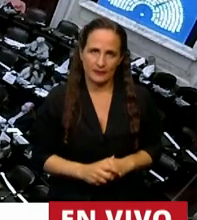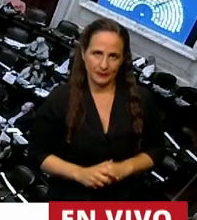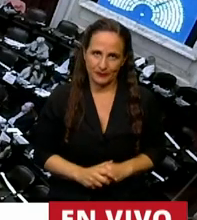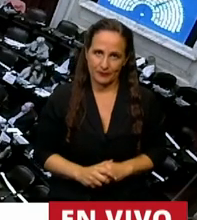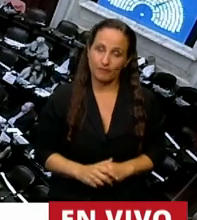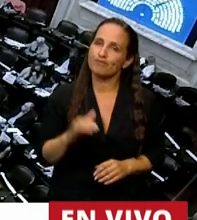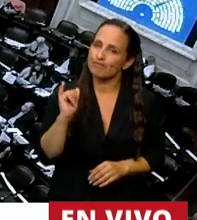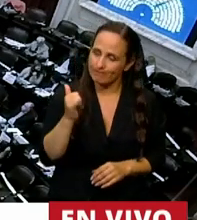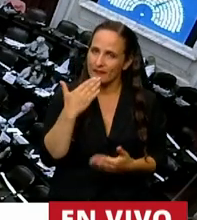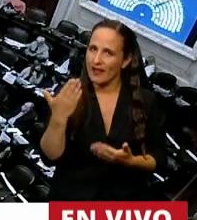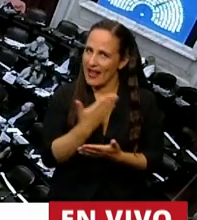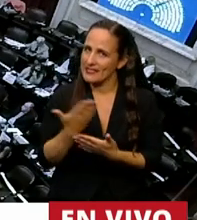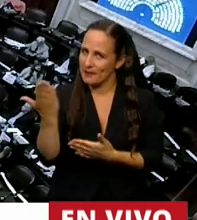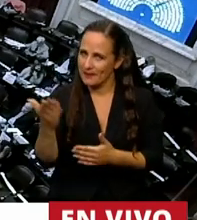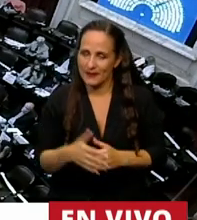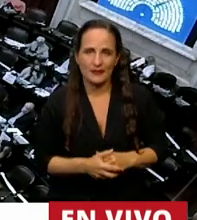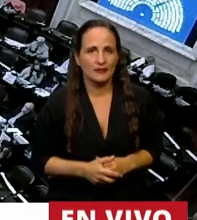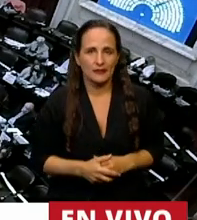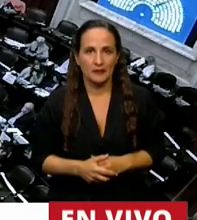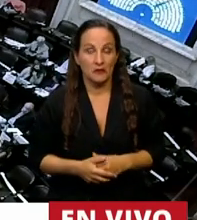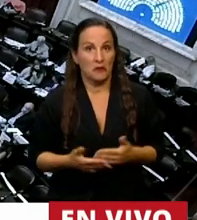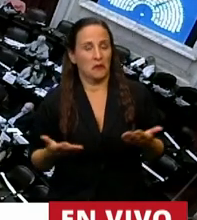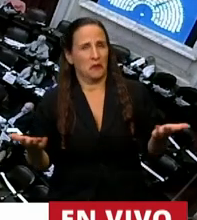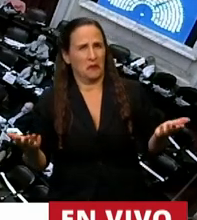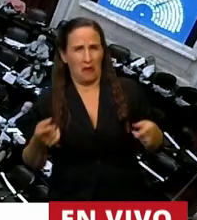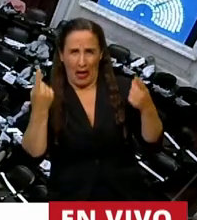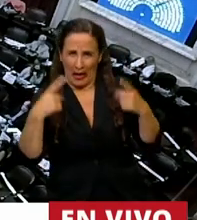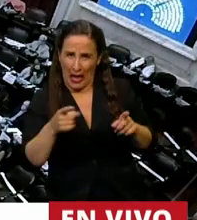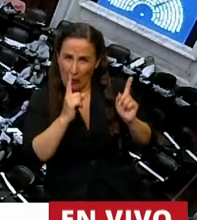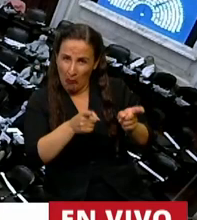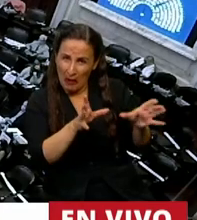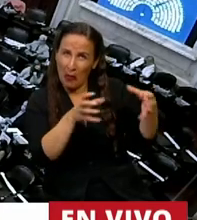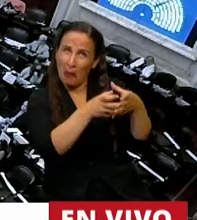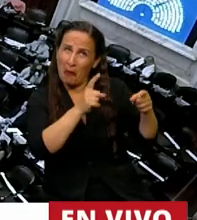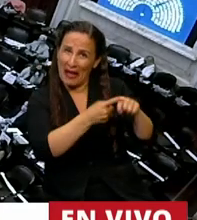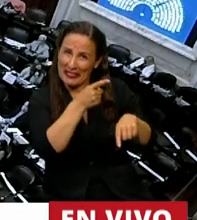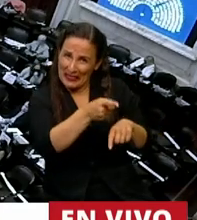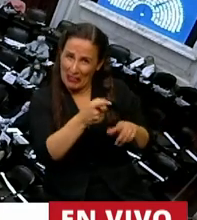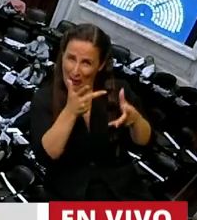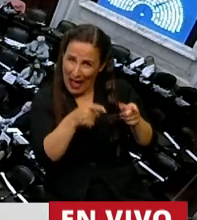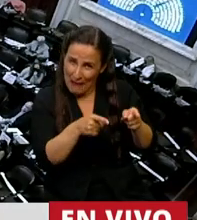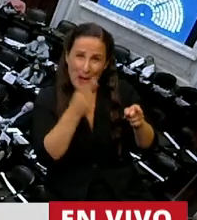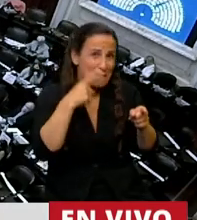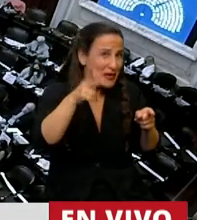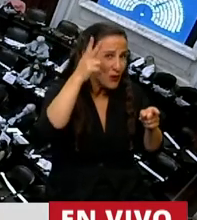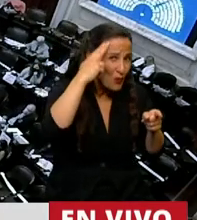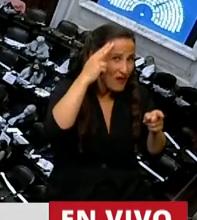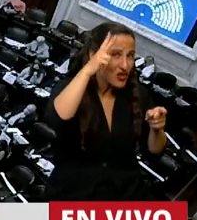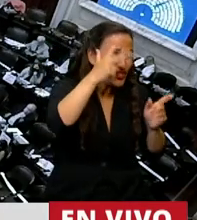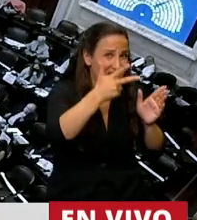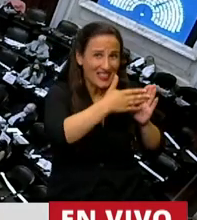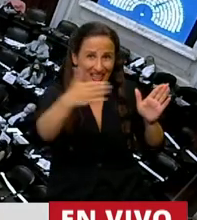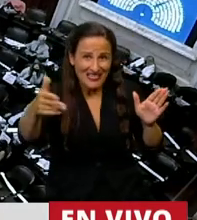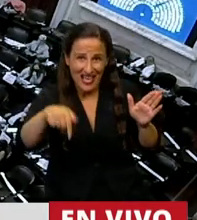Sí, gracias, señora presidenta. Es raro que hablen de lawfare los miembros de un partido que desde 1983 controla el